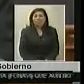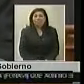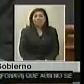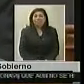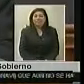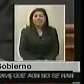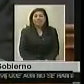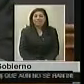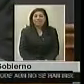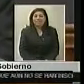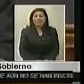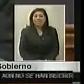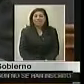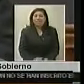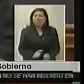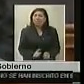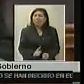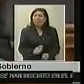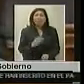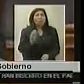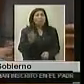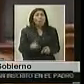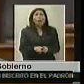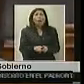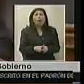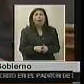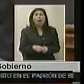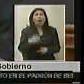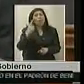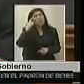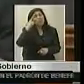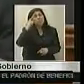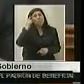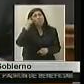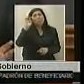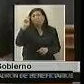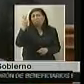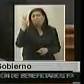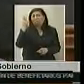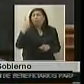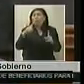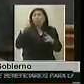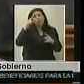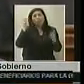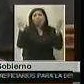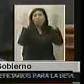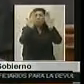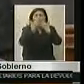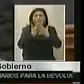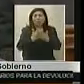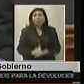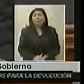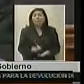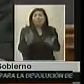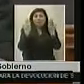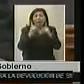suena repartija, están algo cegados, presidente, o que viven en el país de las maravillas. Otros que están nublados. Y están